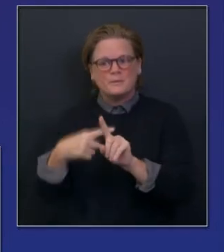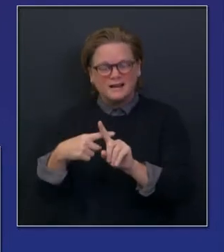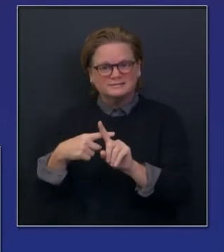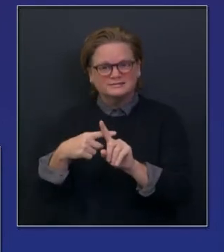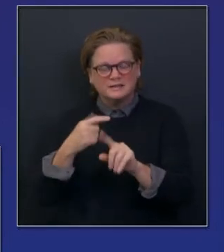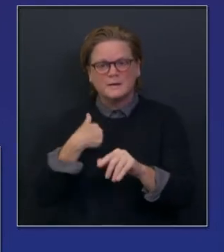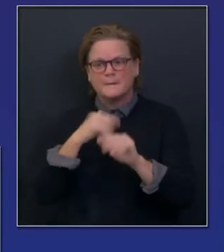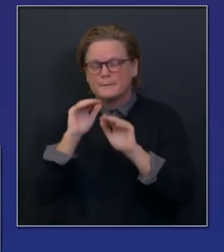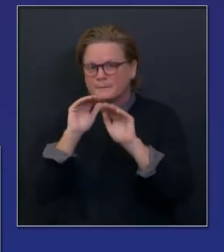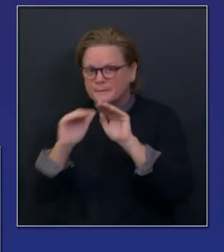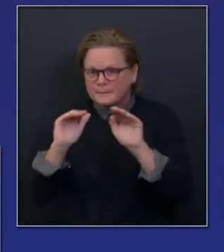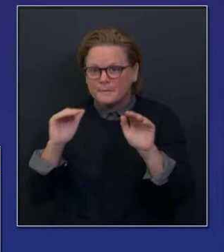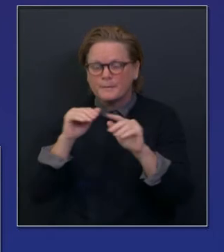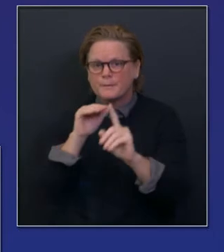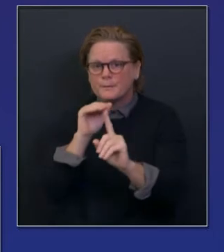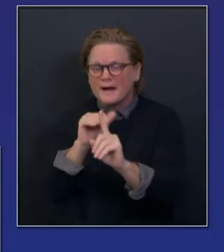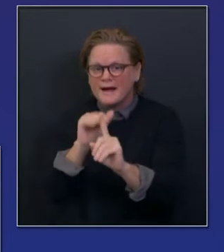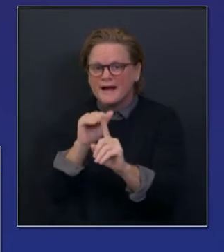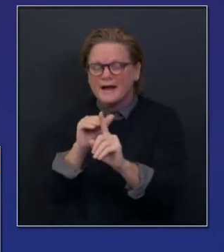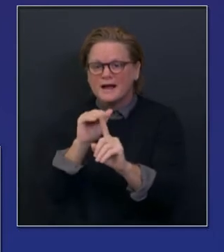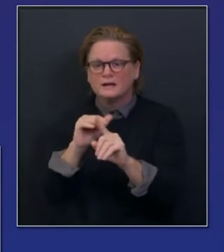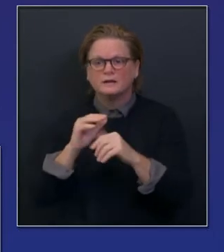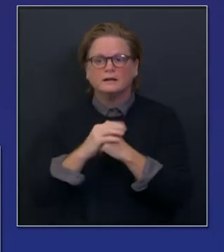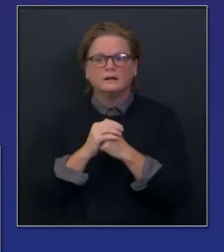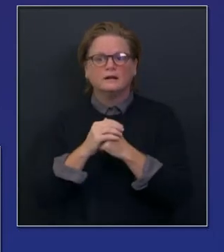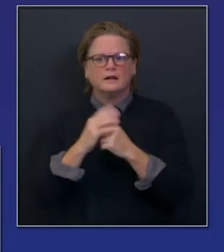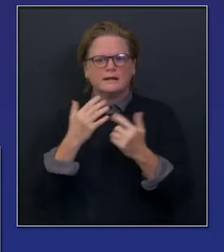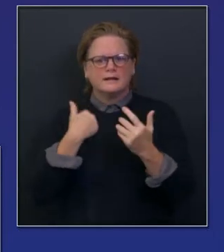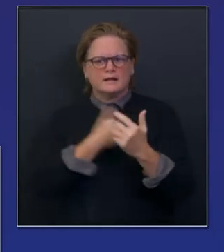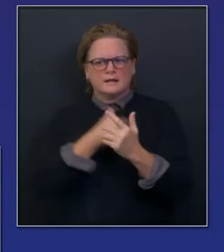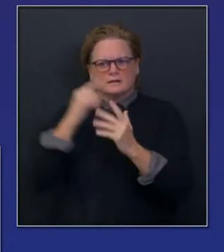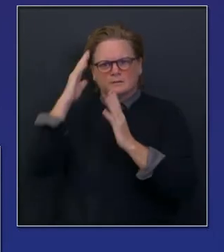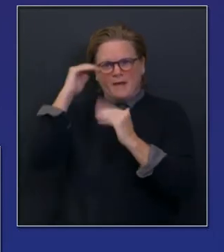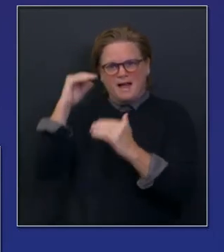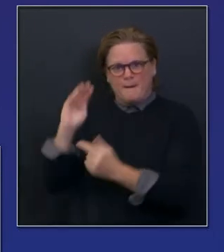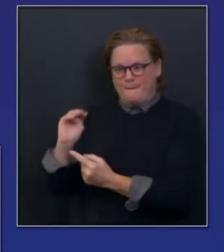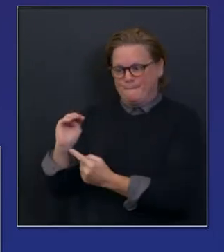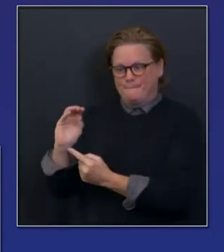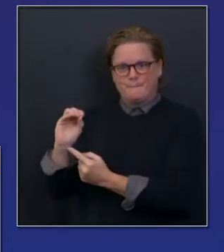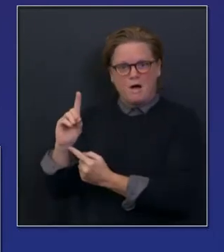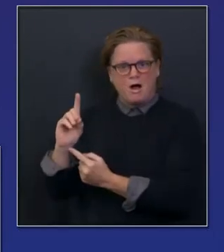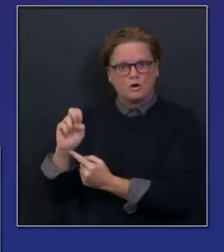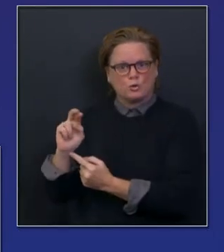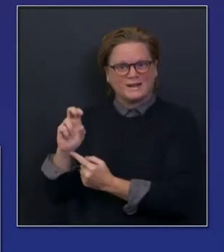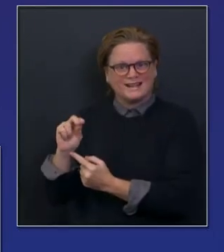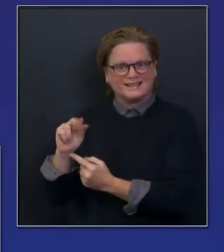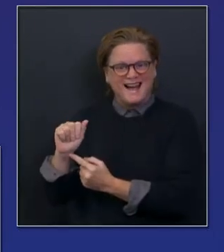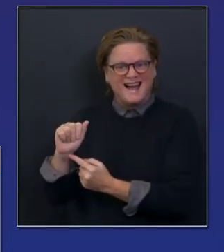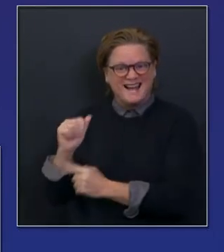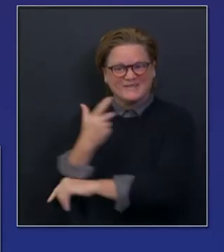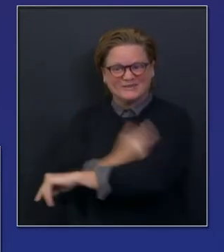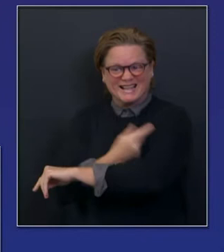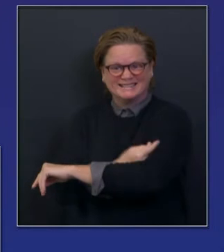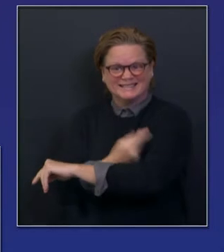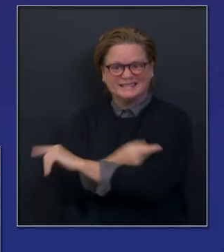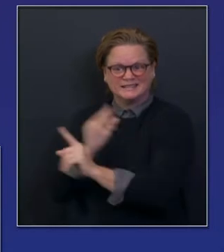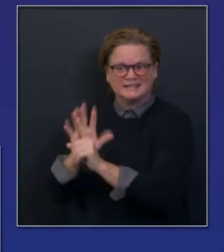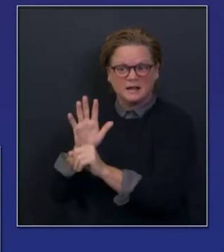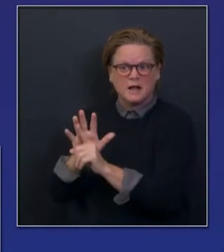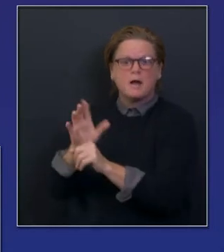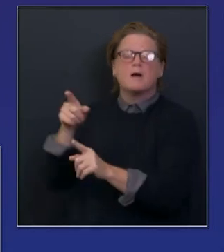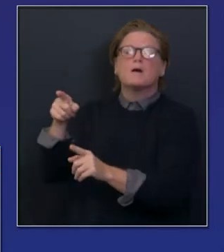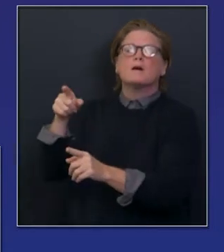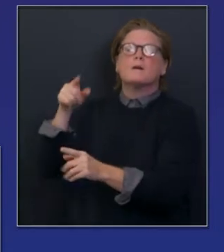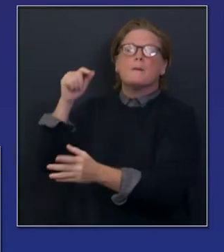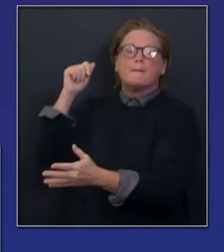hemos difundido, y les recordaré de forma breve la anticipación de cuando Moderna reciba su aprobación. Recibiremos de